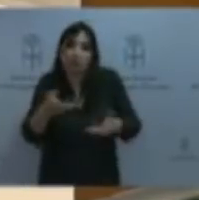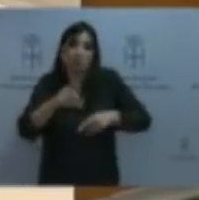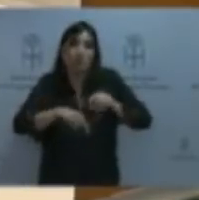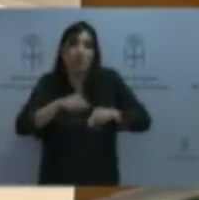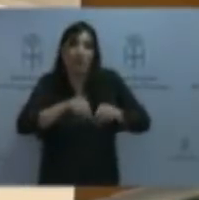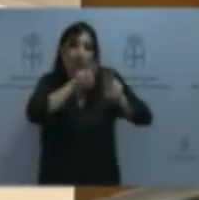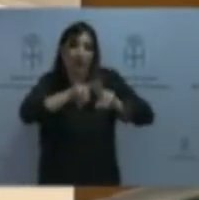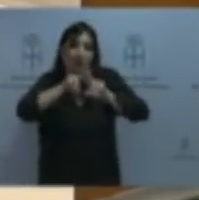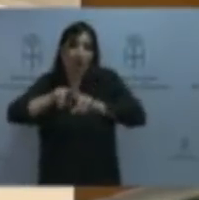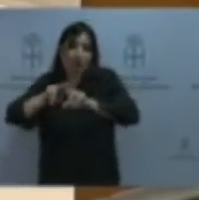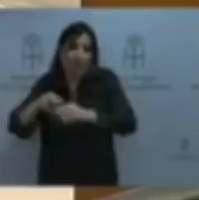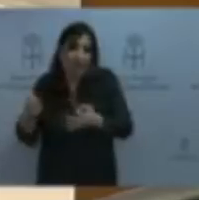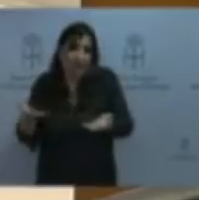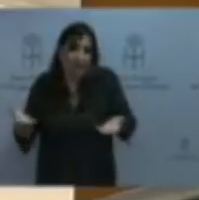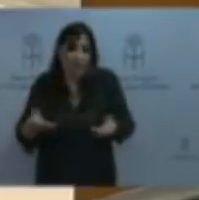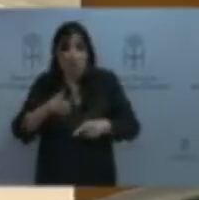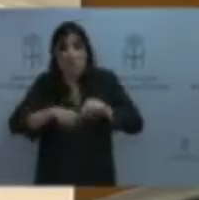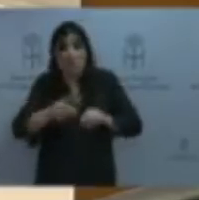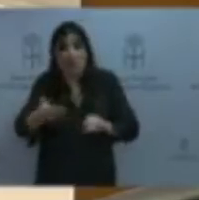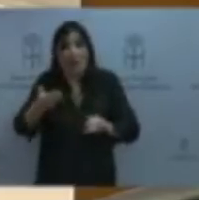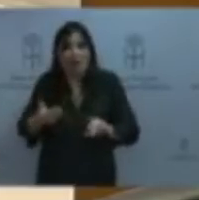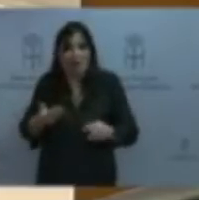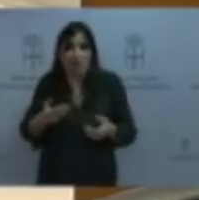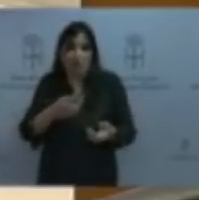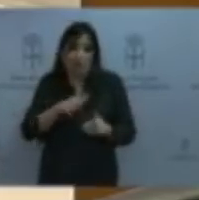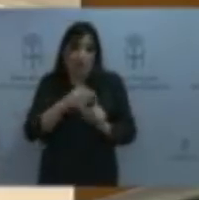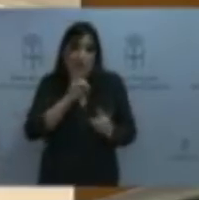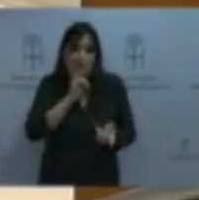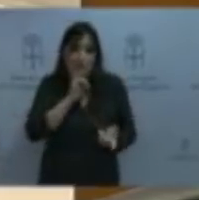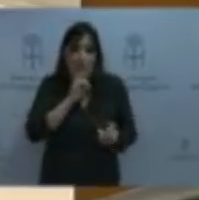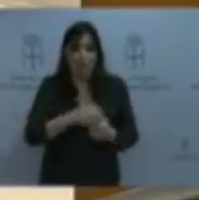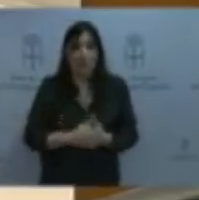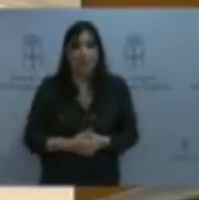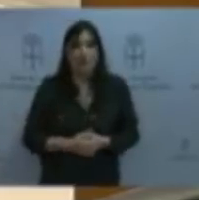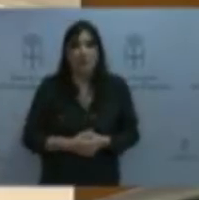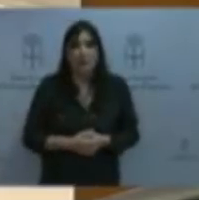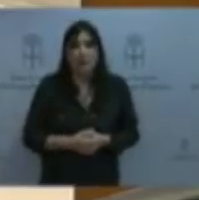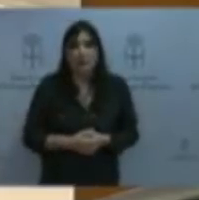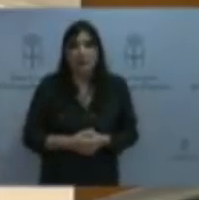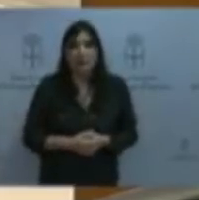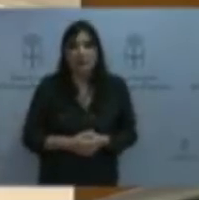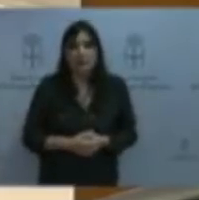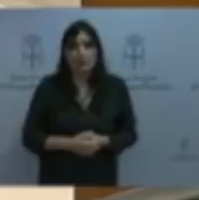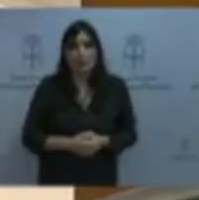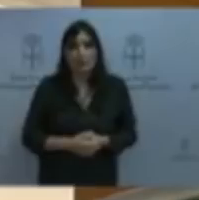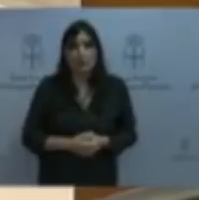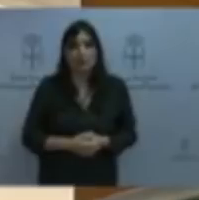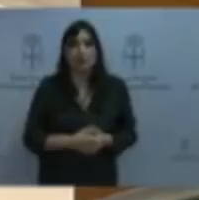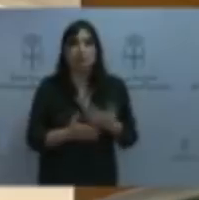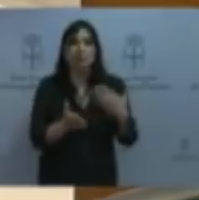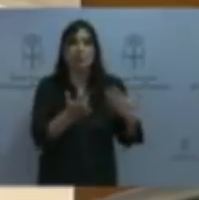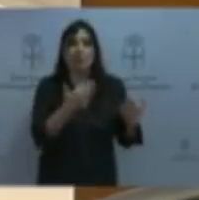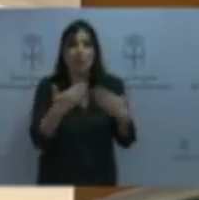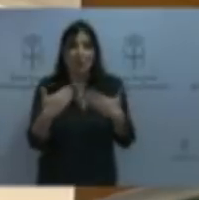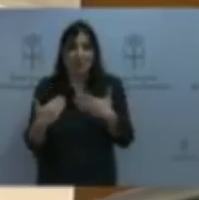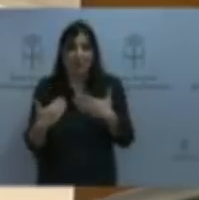antecedentes que en ellos se reflejen, ¿no? En cuanto a las conversaciones mantenidas con la representación